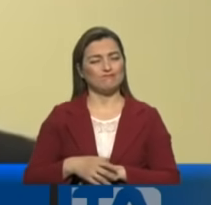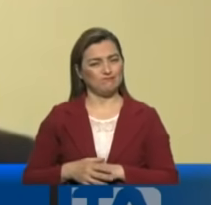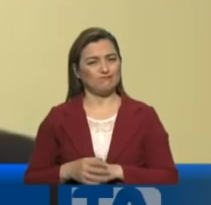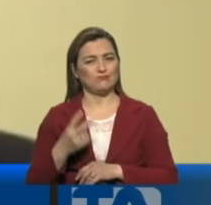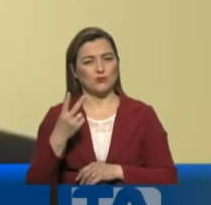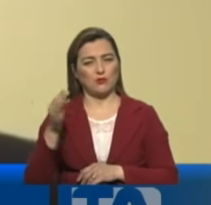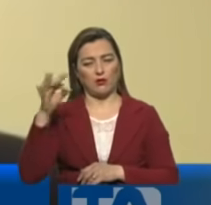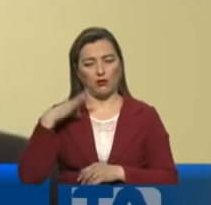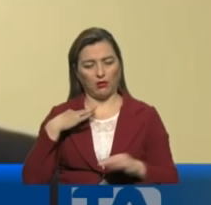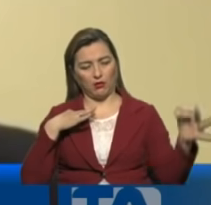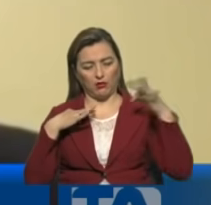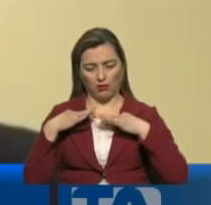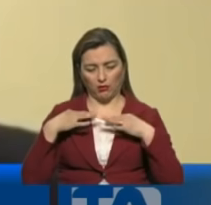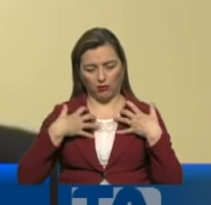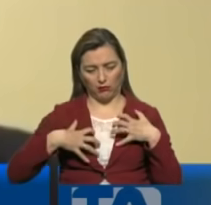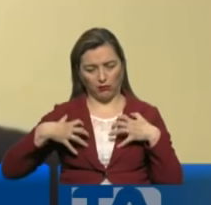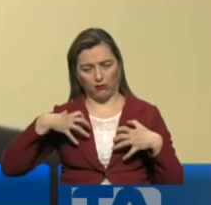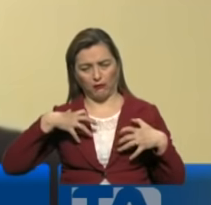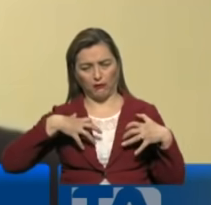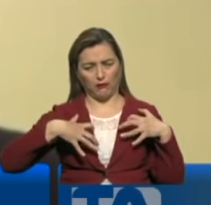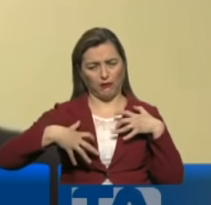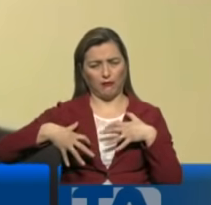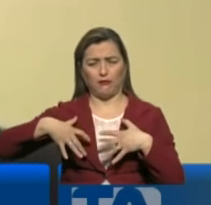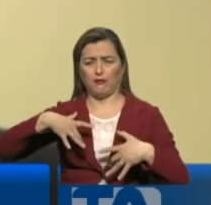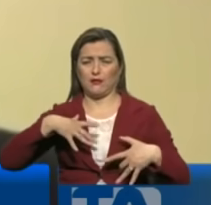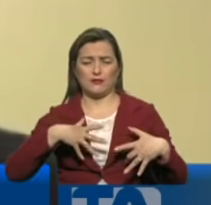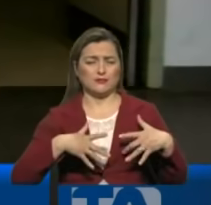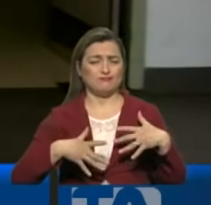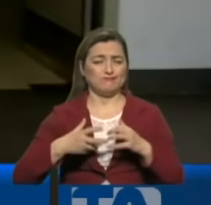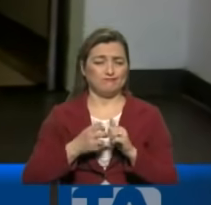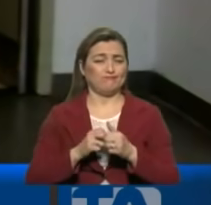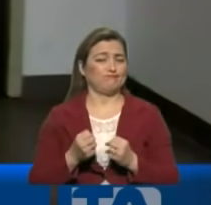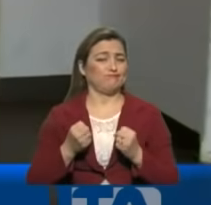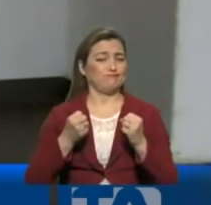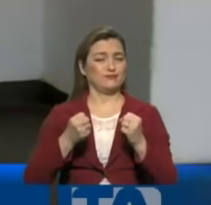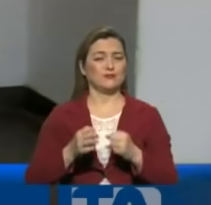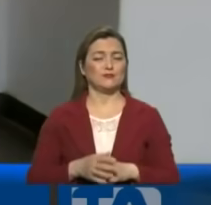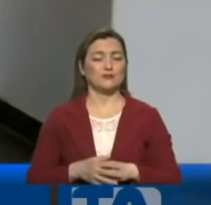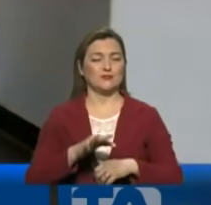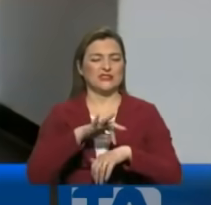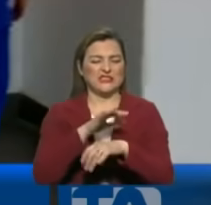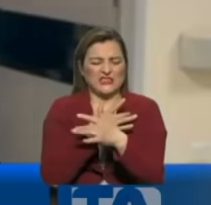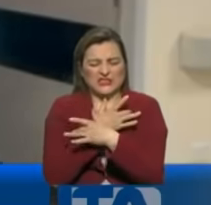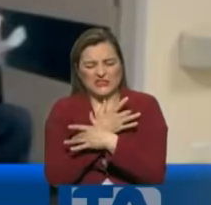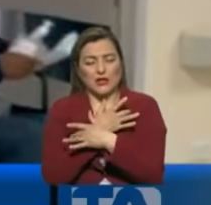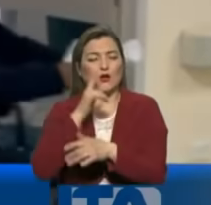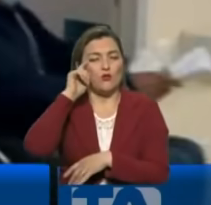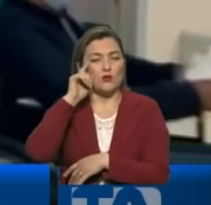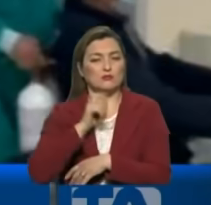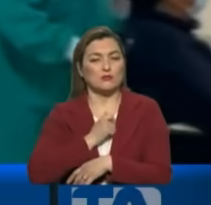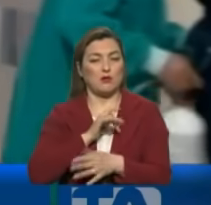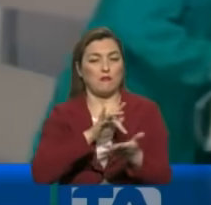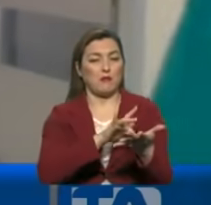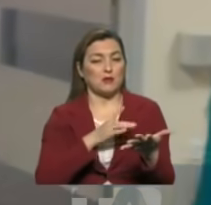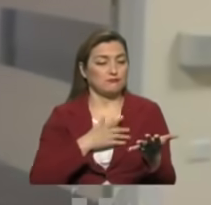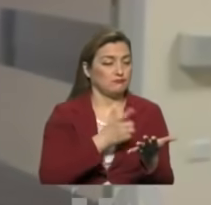dos infecciones. Y esto sí provoca un problema. Ante cualquier síntoma es importante que recuerde no